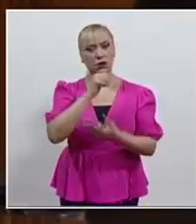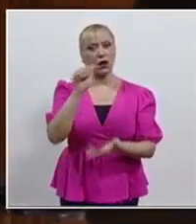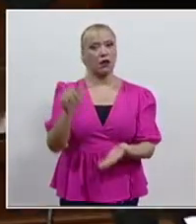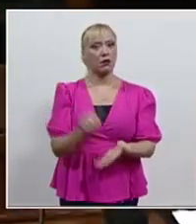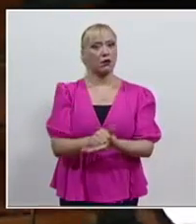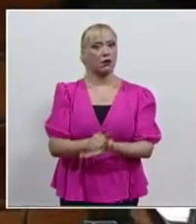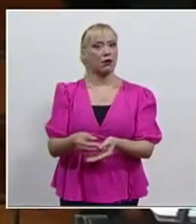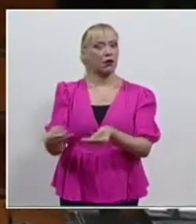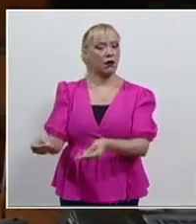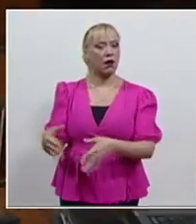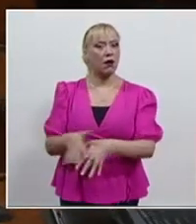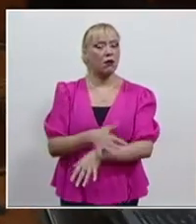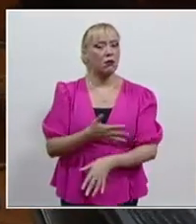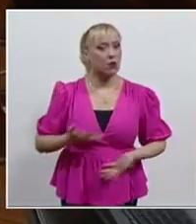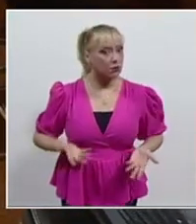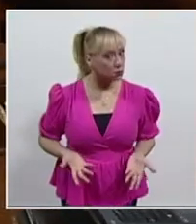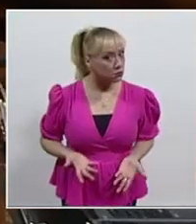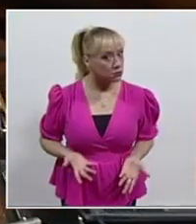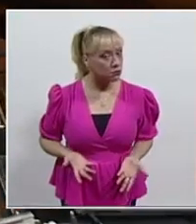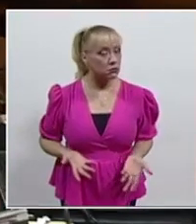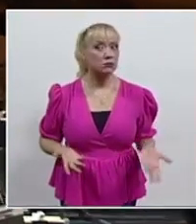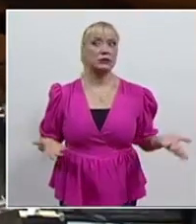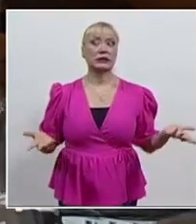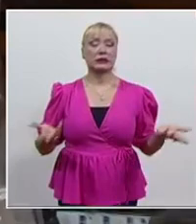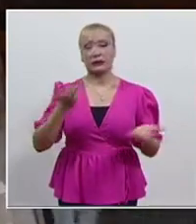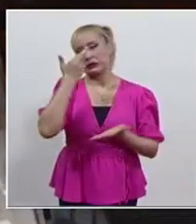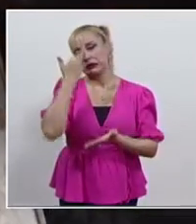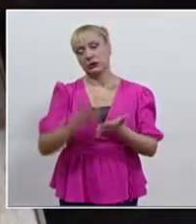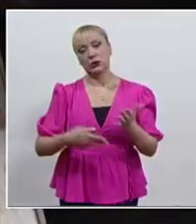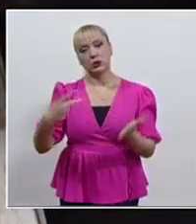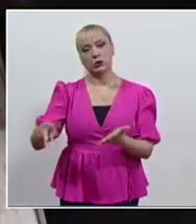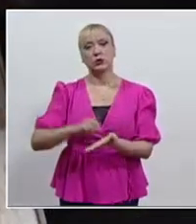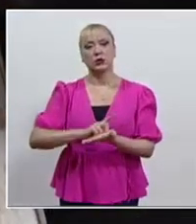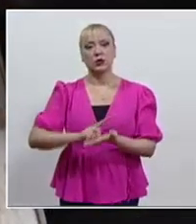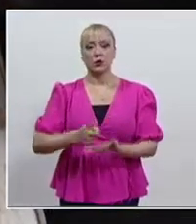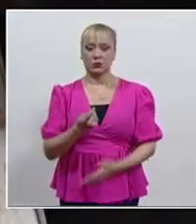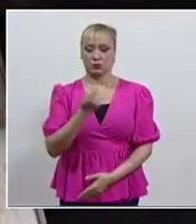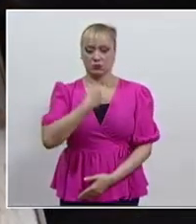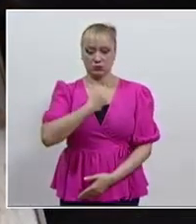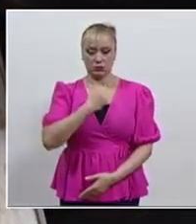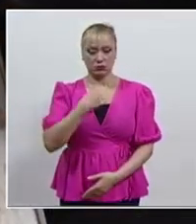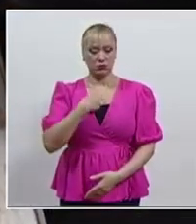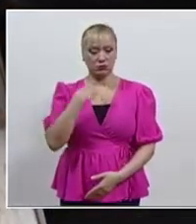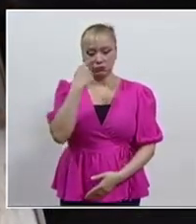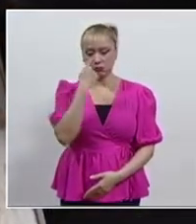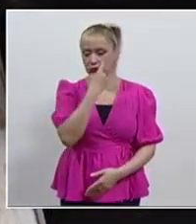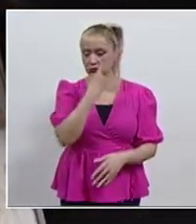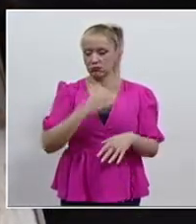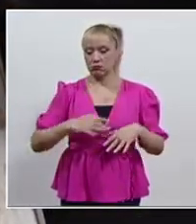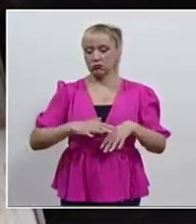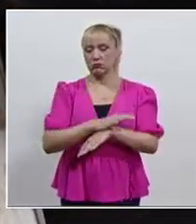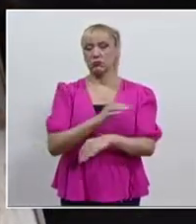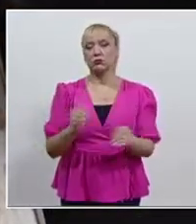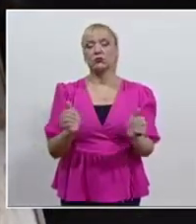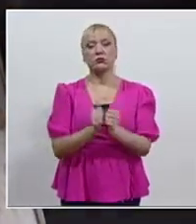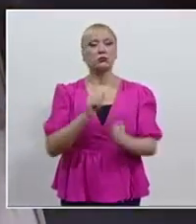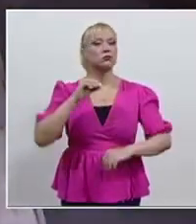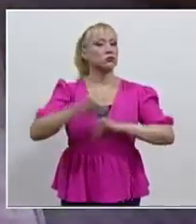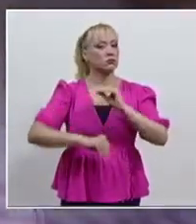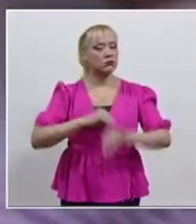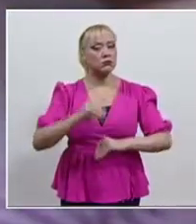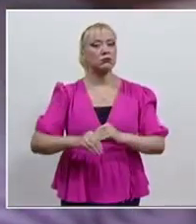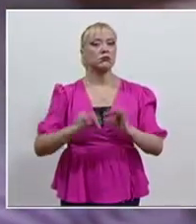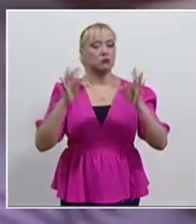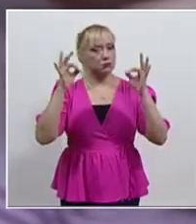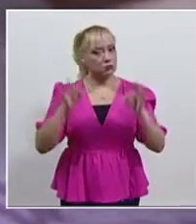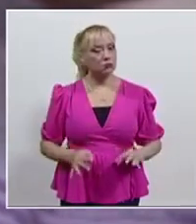modificar su acta de nacimiento, lo cual viola su derecho a la identidad autopercibida a través de procedimientos adecuados y accesibles